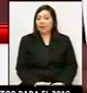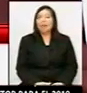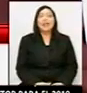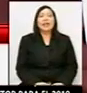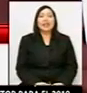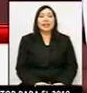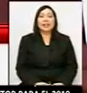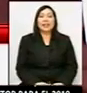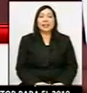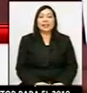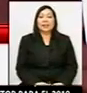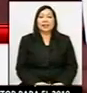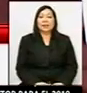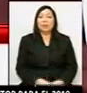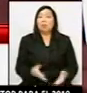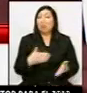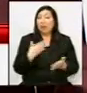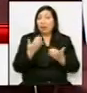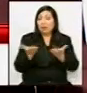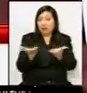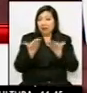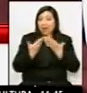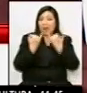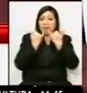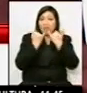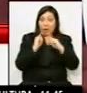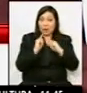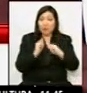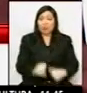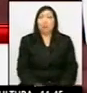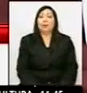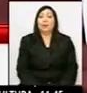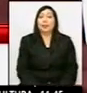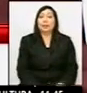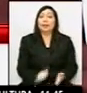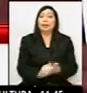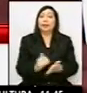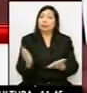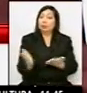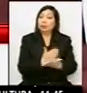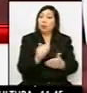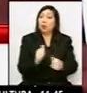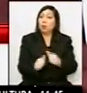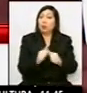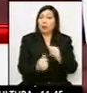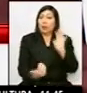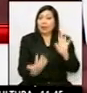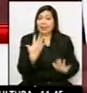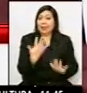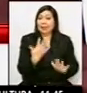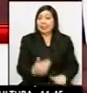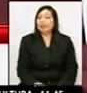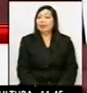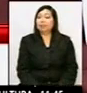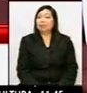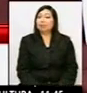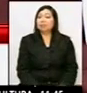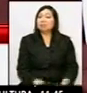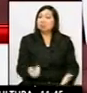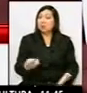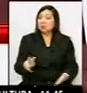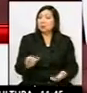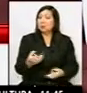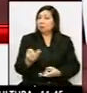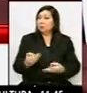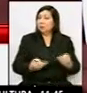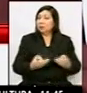si nos pueden ampliar alguna información en relación al informe. En la página 15 hay un incremento de